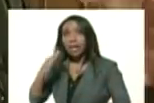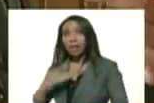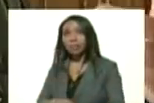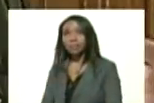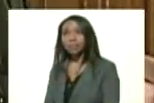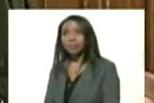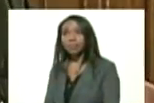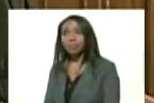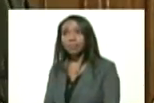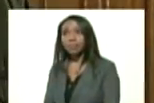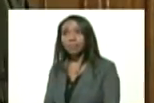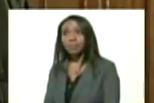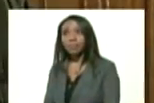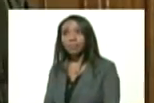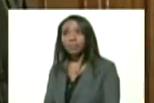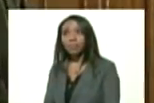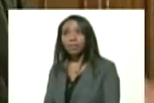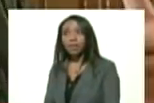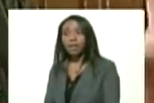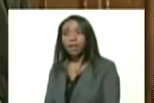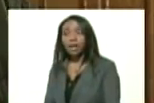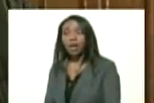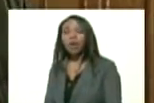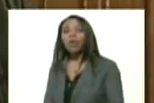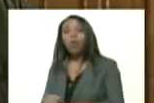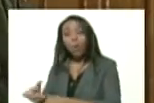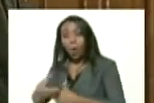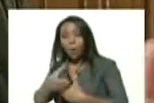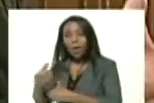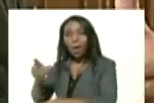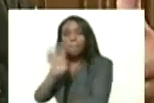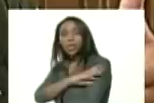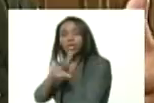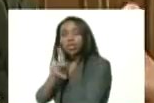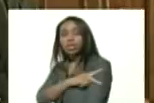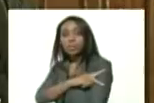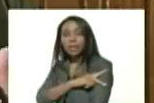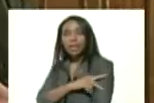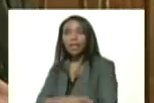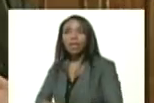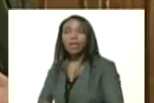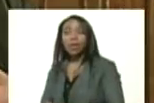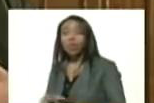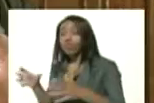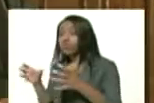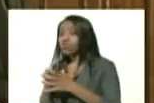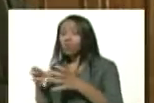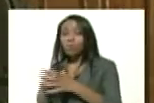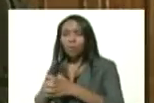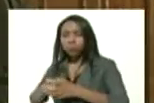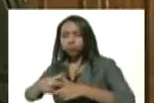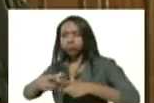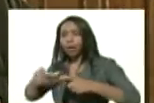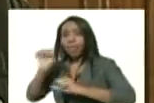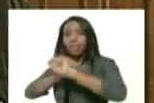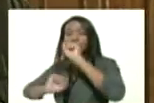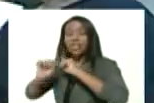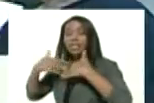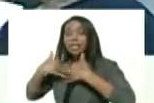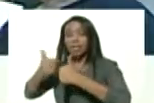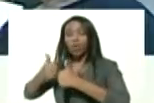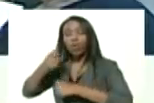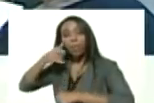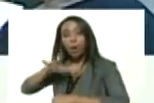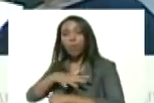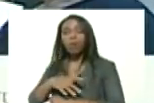paramédicos en los compañeros de los bomberos de protección civil es un colectivo en defensa de la salud del pueblo